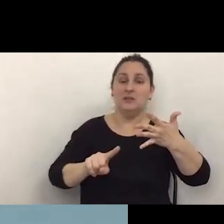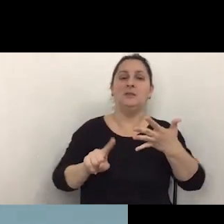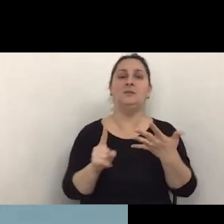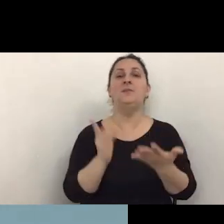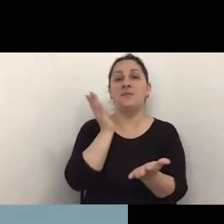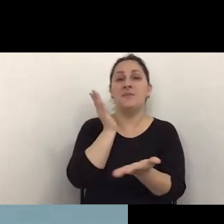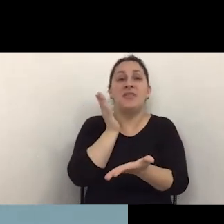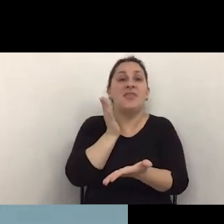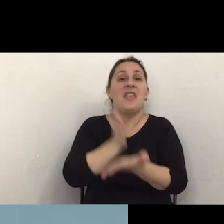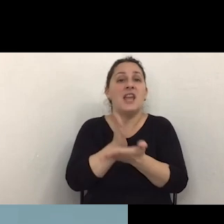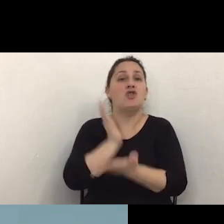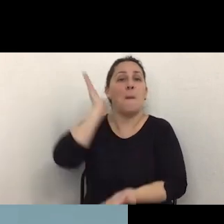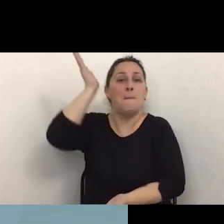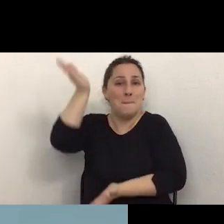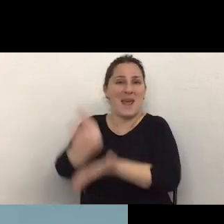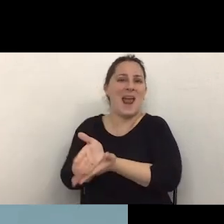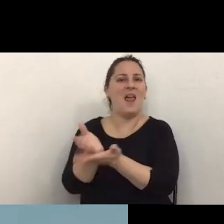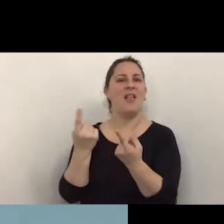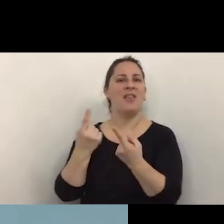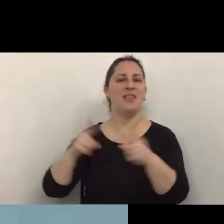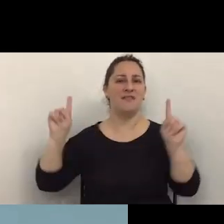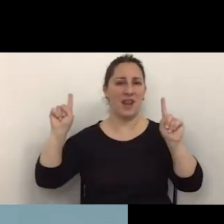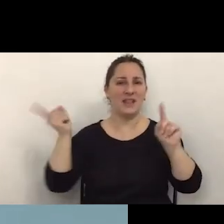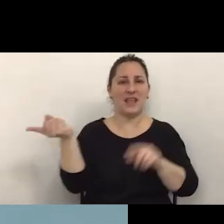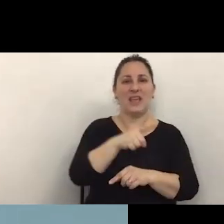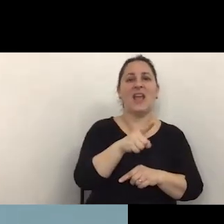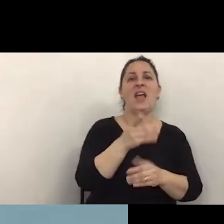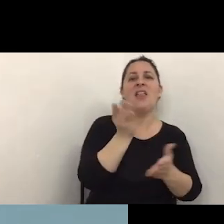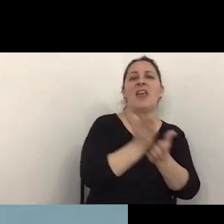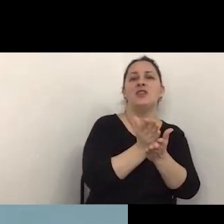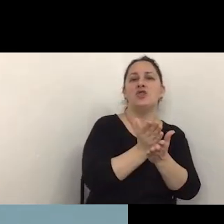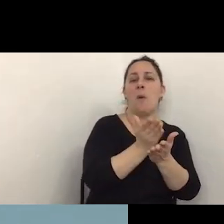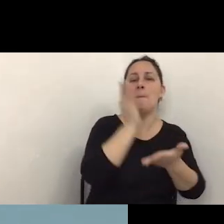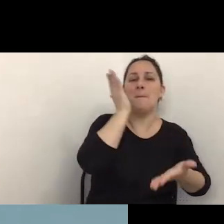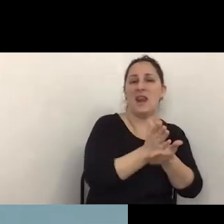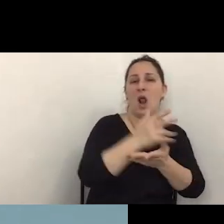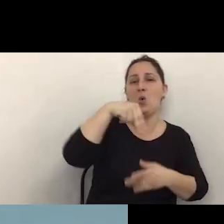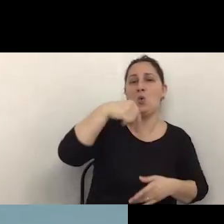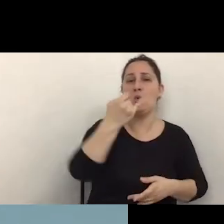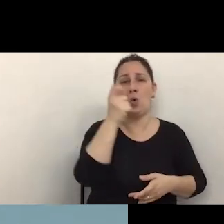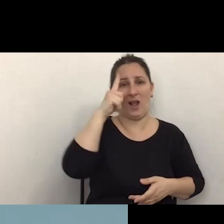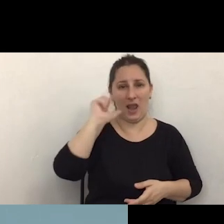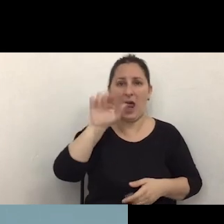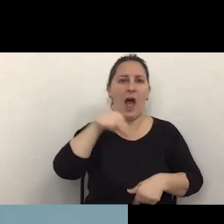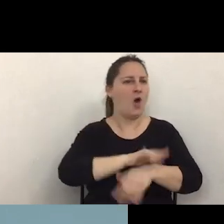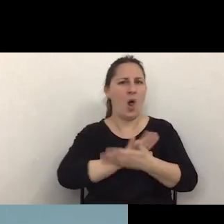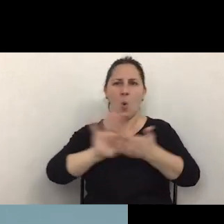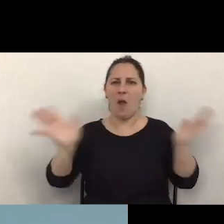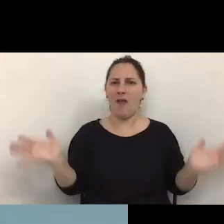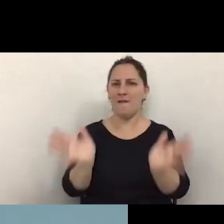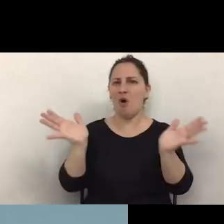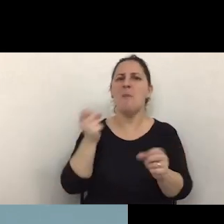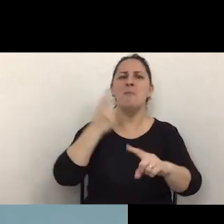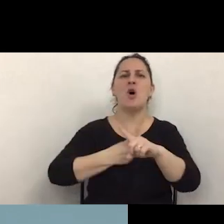derecho penal, digamos, diferente al derecho penal nuclear, que ahora se incentivó mucho más con la responsabilidad